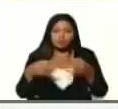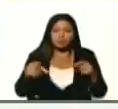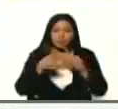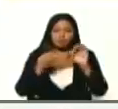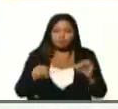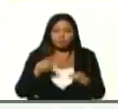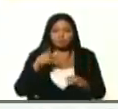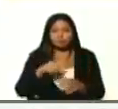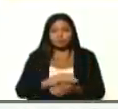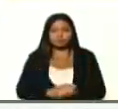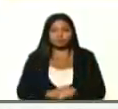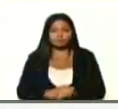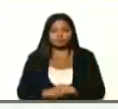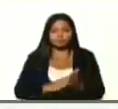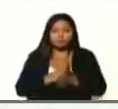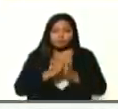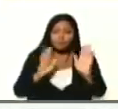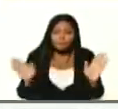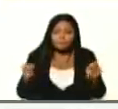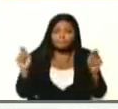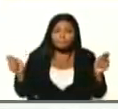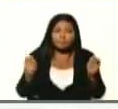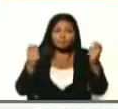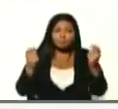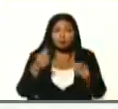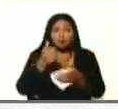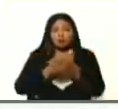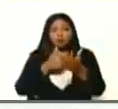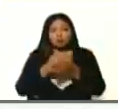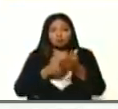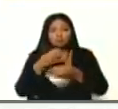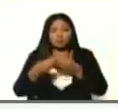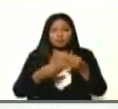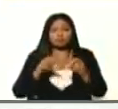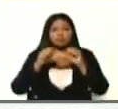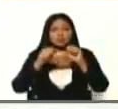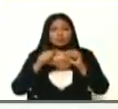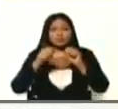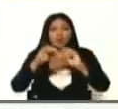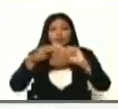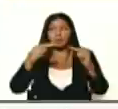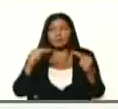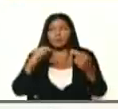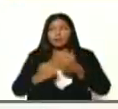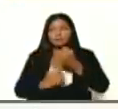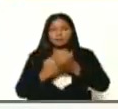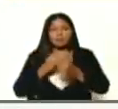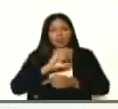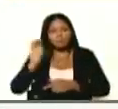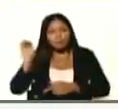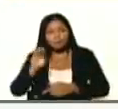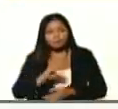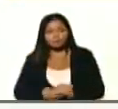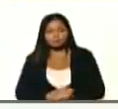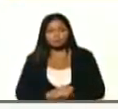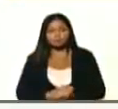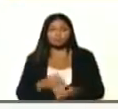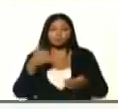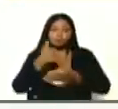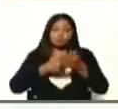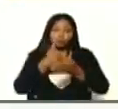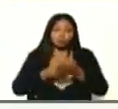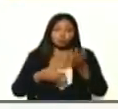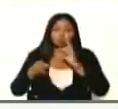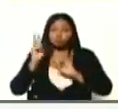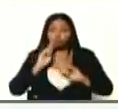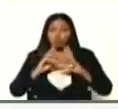justicia, emprendemos esta lucha para mantener la paz y la estabilidad del país, combatir la impunidad